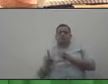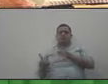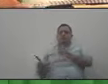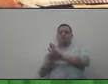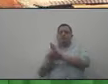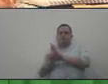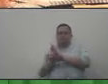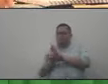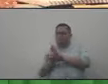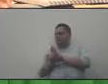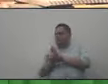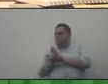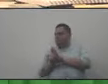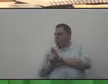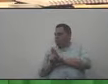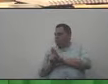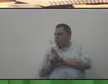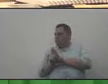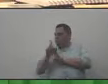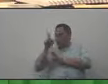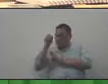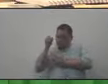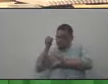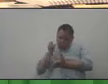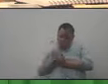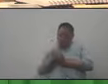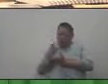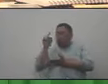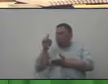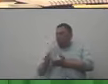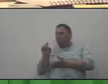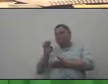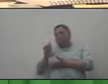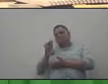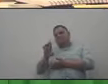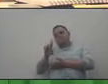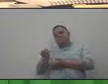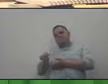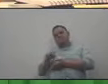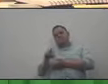que únicamente la pudo tomar la